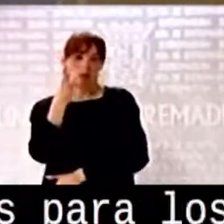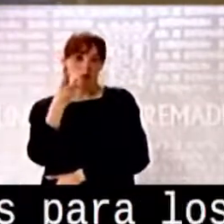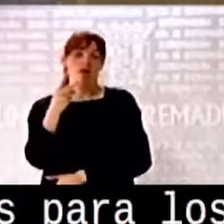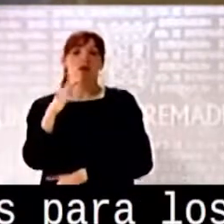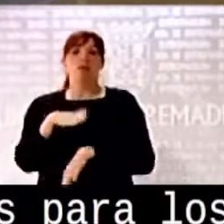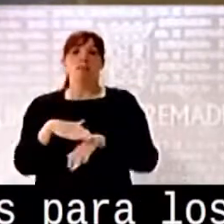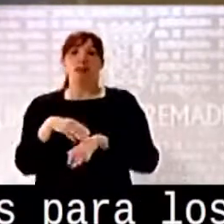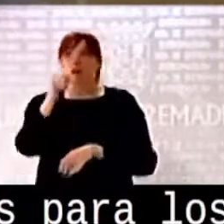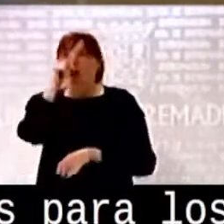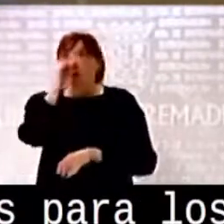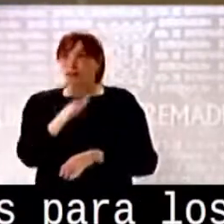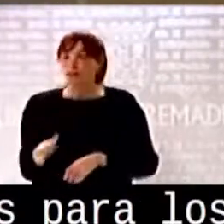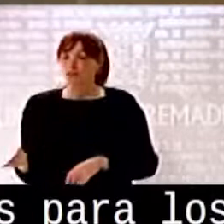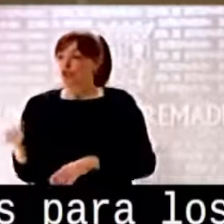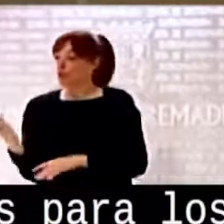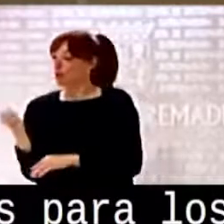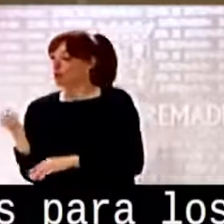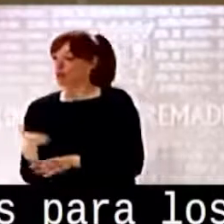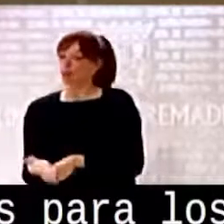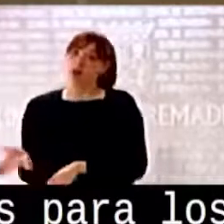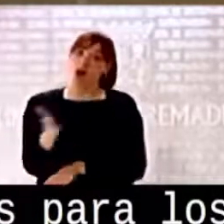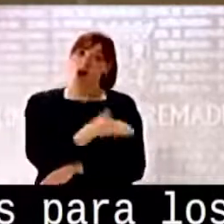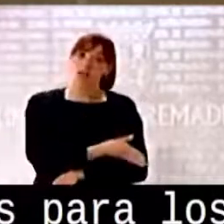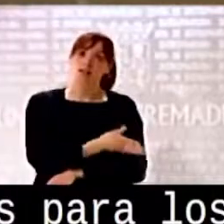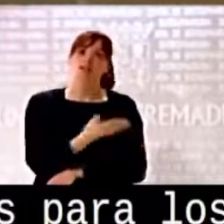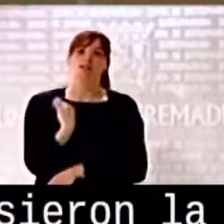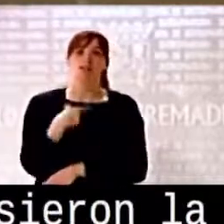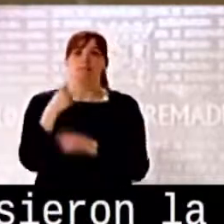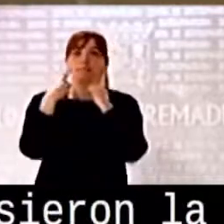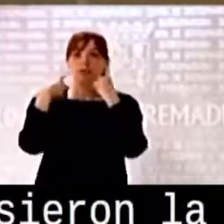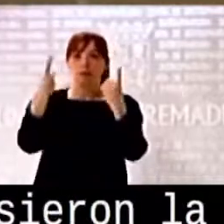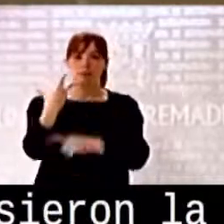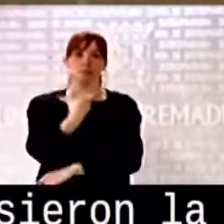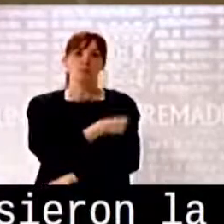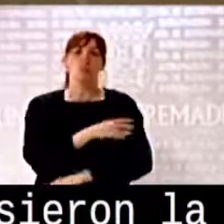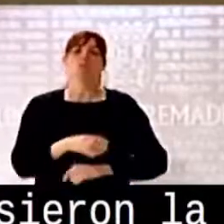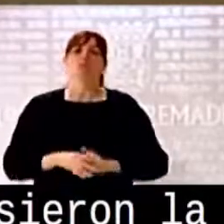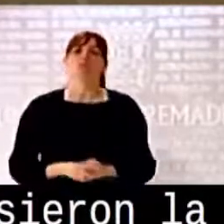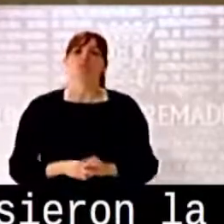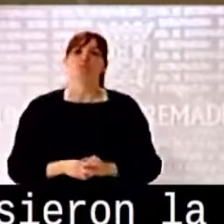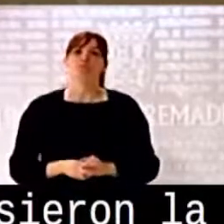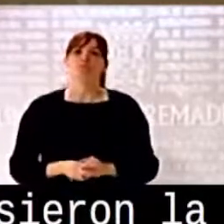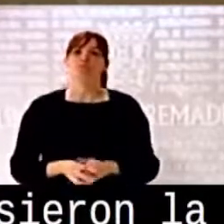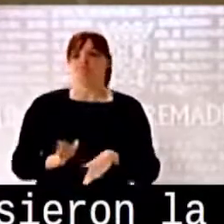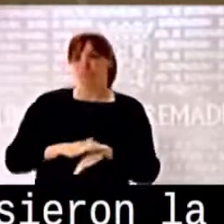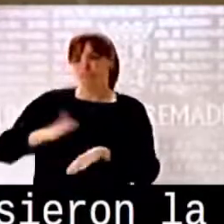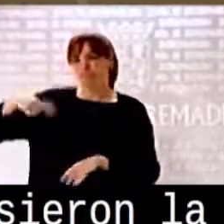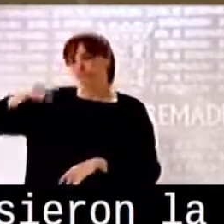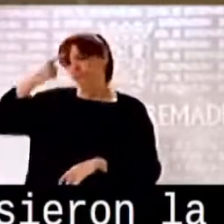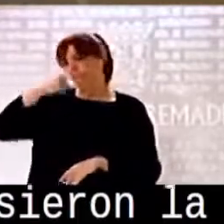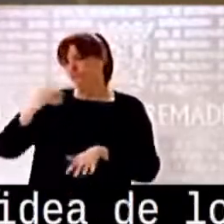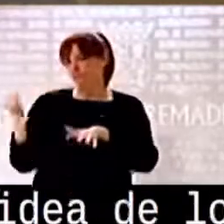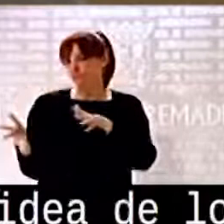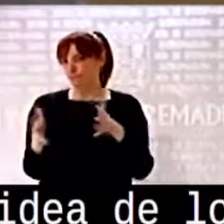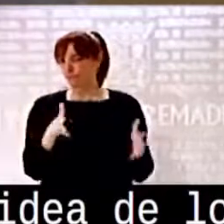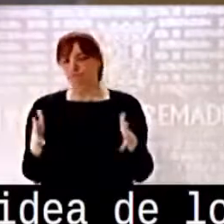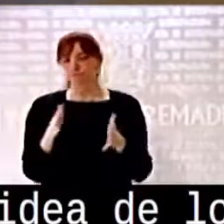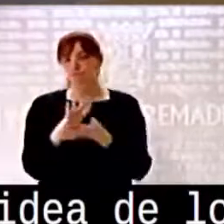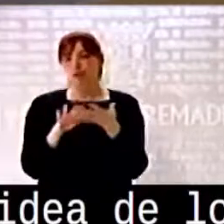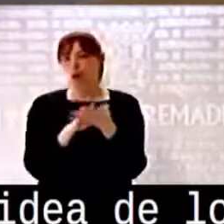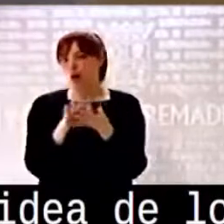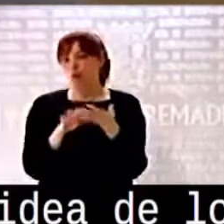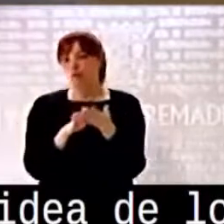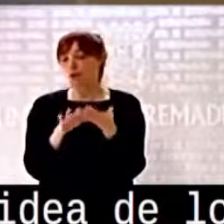niños que antes de Navidades se pusieron la primera dosis. Y para que os hagáis una idea de lo que estamos